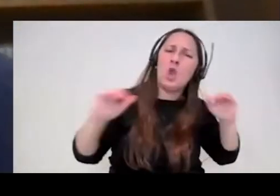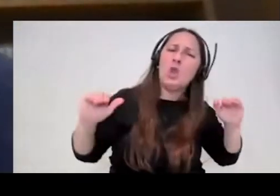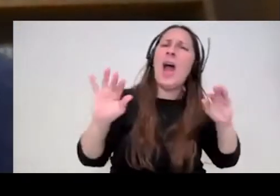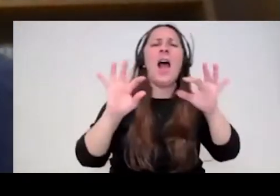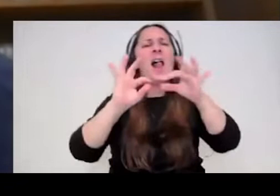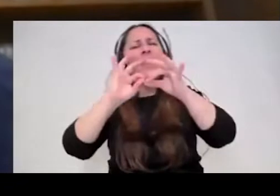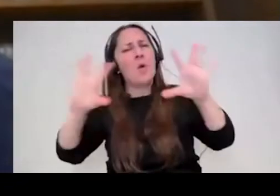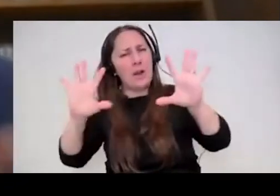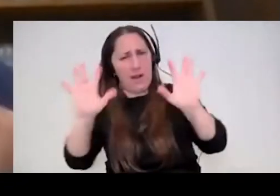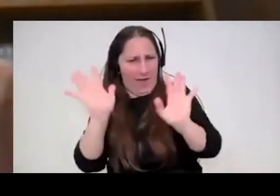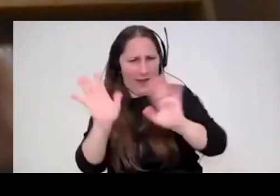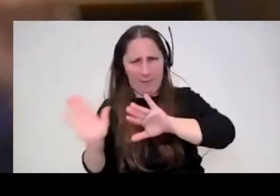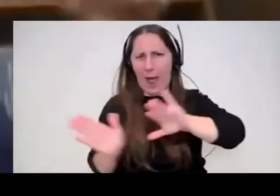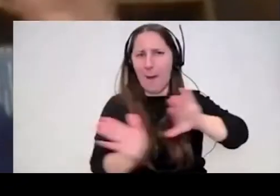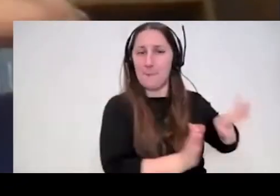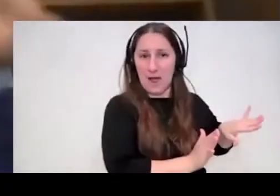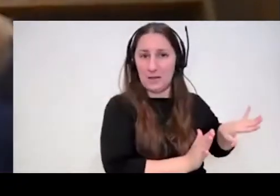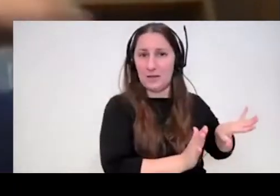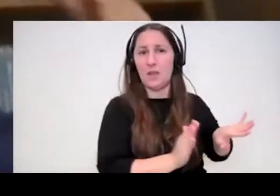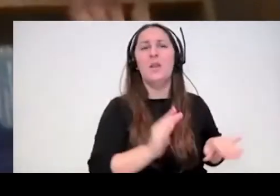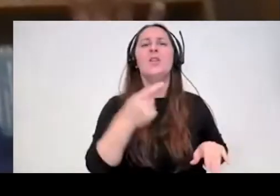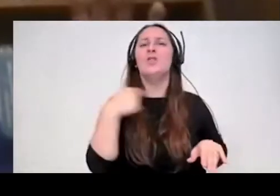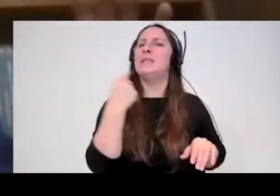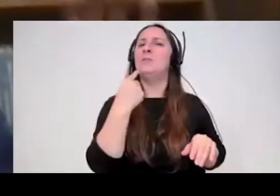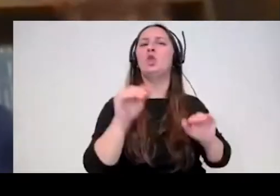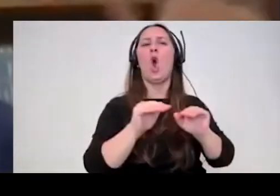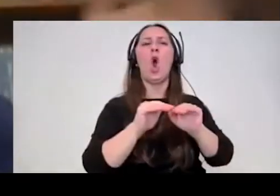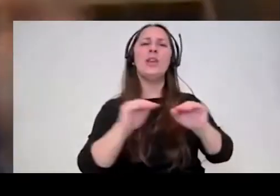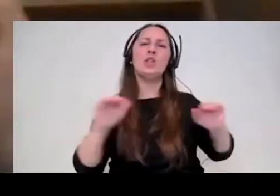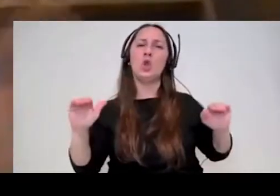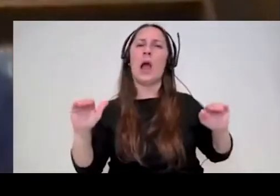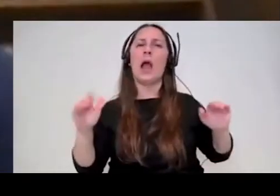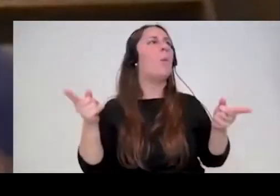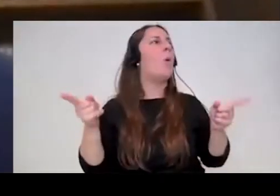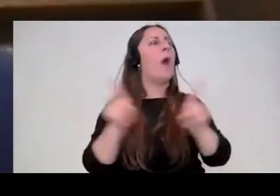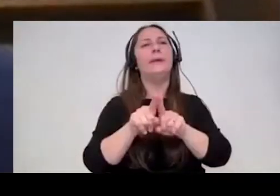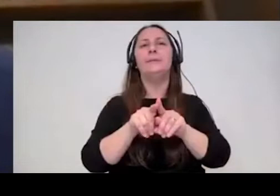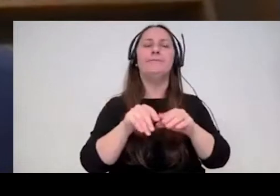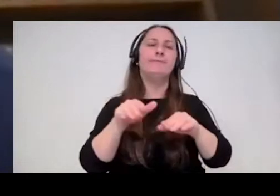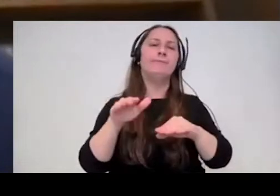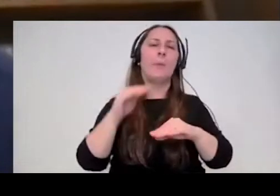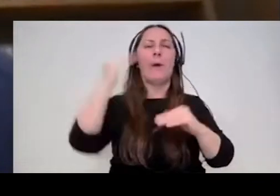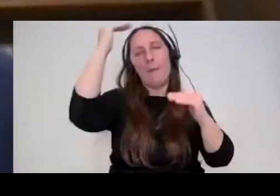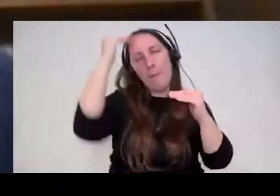eso. Porque cuando uno dice es horizontal, suena que es horizontal, como que más... No, no tiene nada que ver.